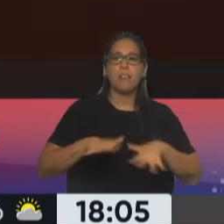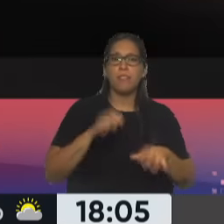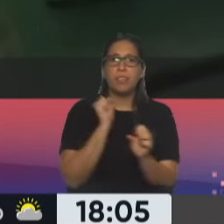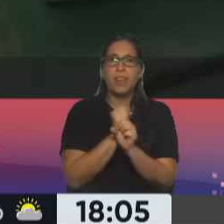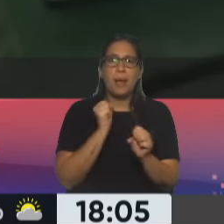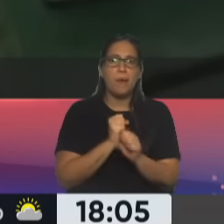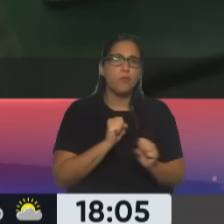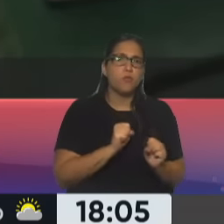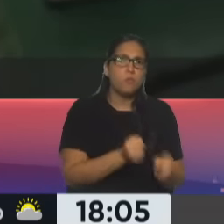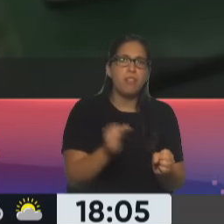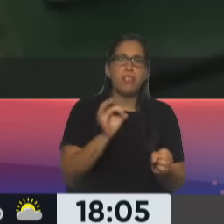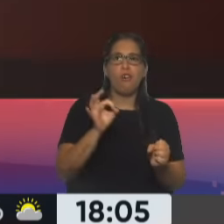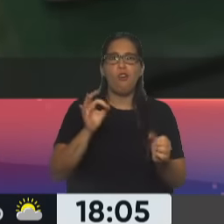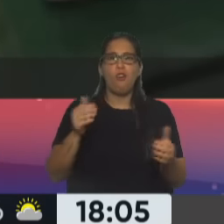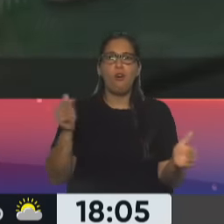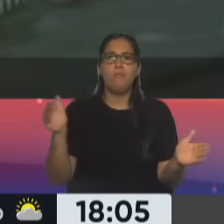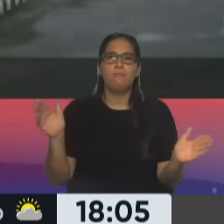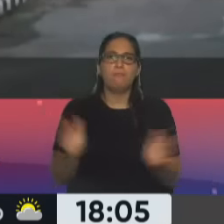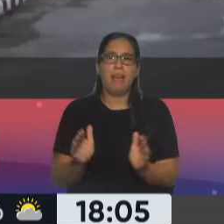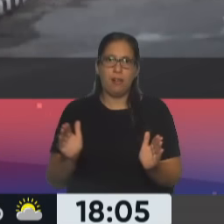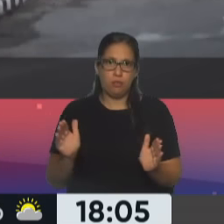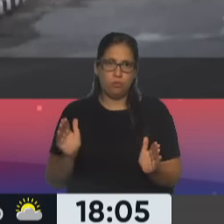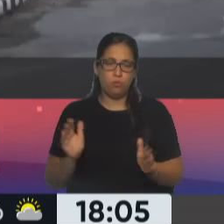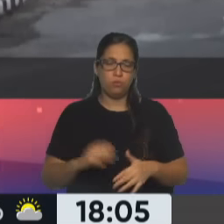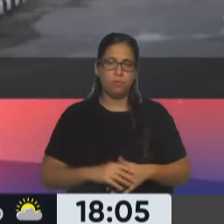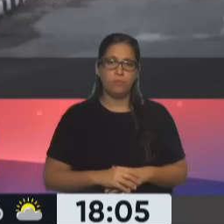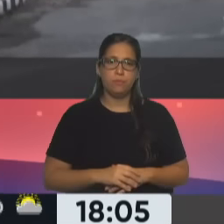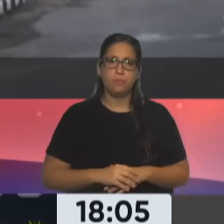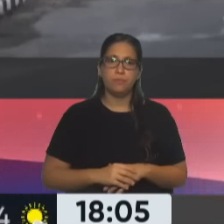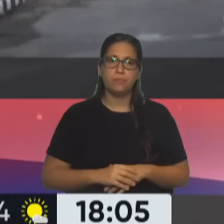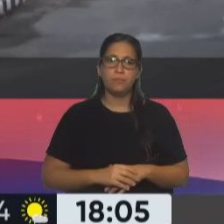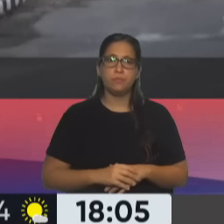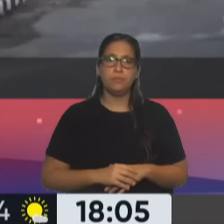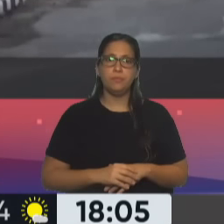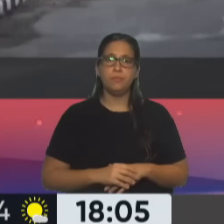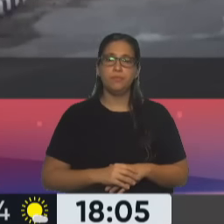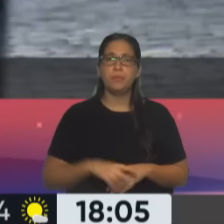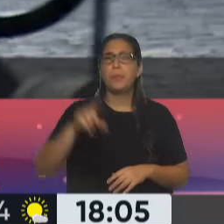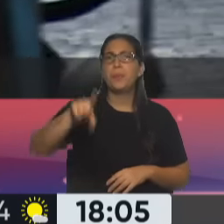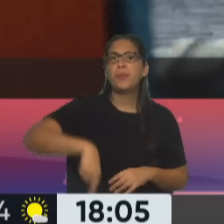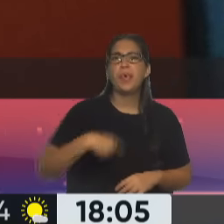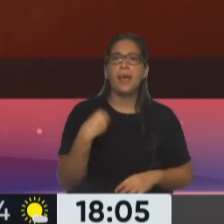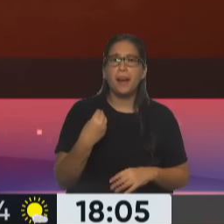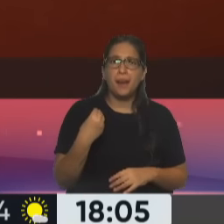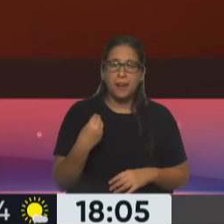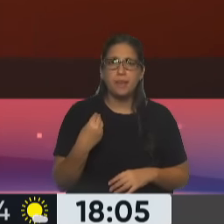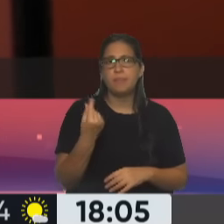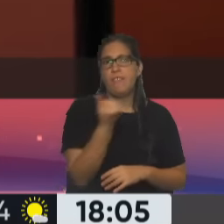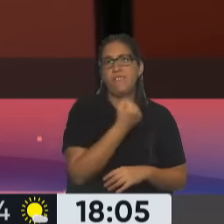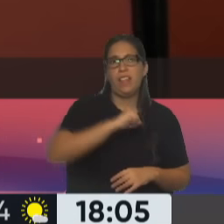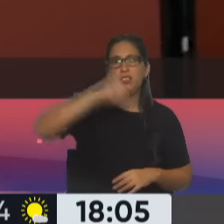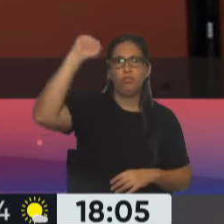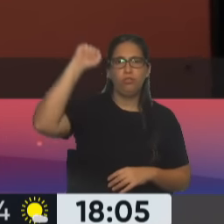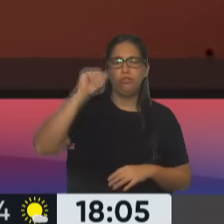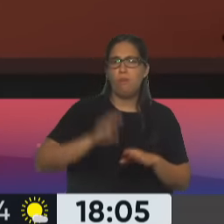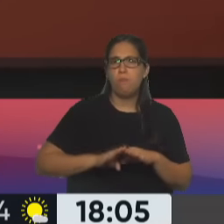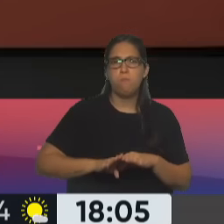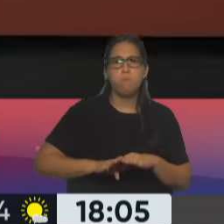por falta de electricidad e hidrocarburos. Esto a su vez impacta negativamente en la inflación y